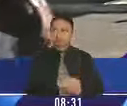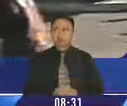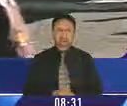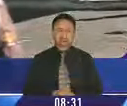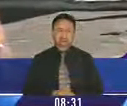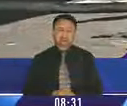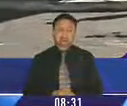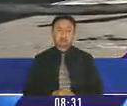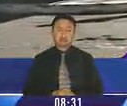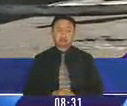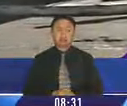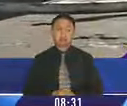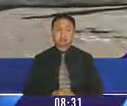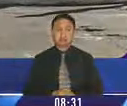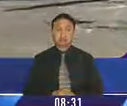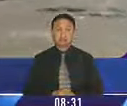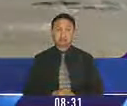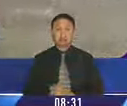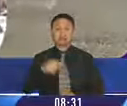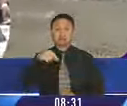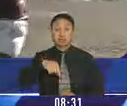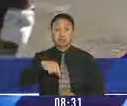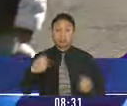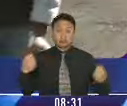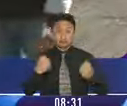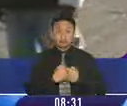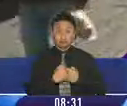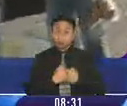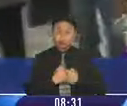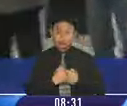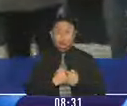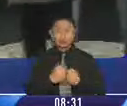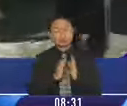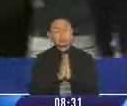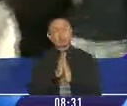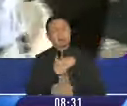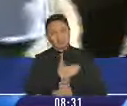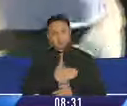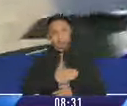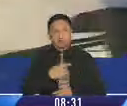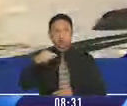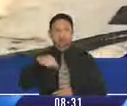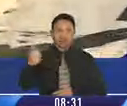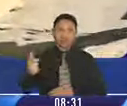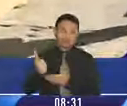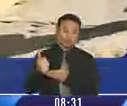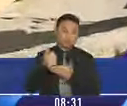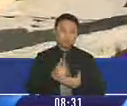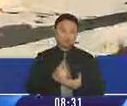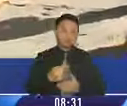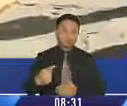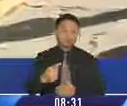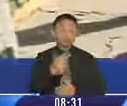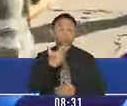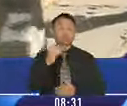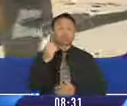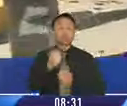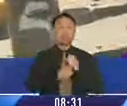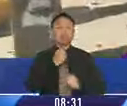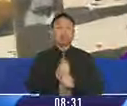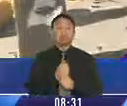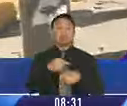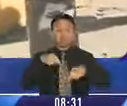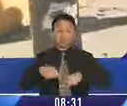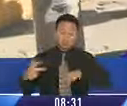señalética. Para que dejen de existir esos accidentes de tránsito, por favor, hagamos de caso a la voz de la experiencia. 30 años los vecinos de aquí con